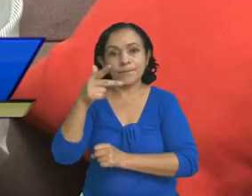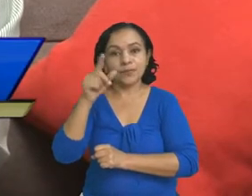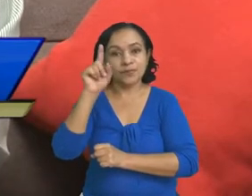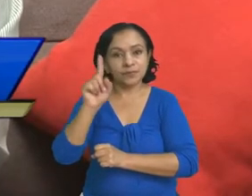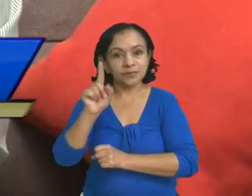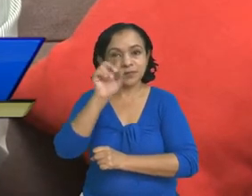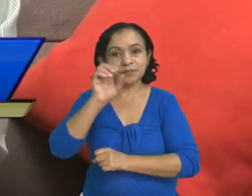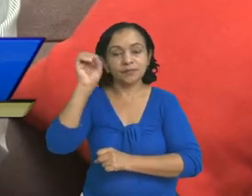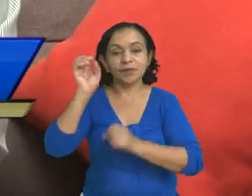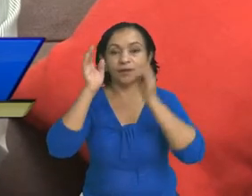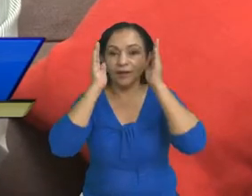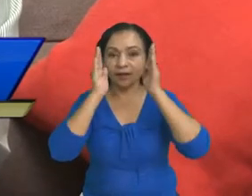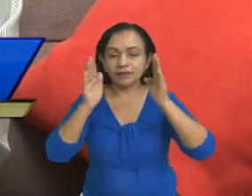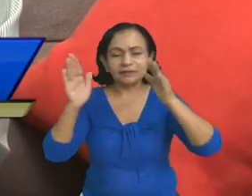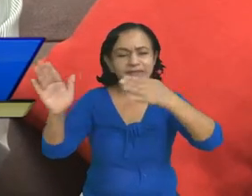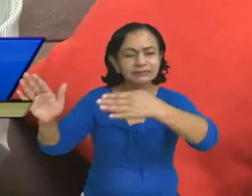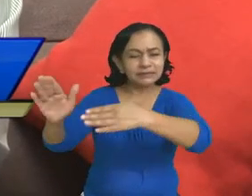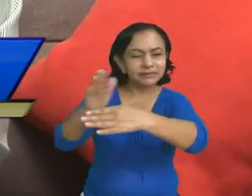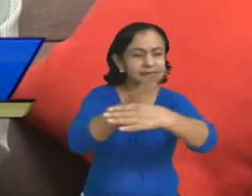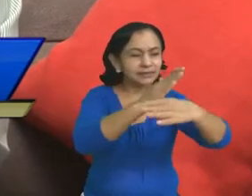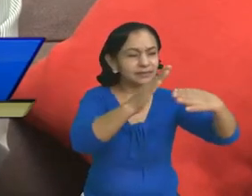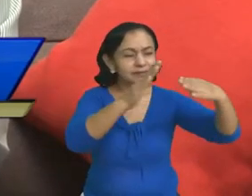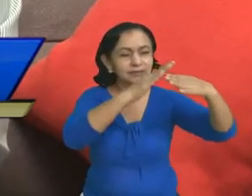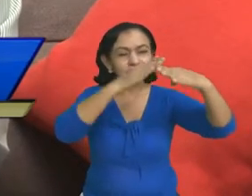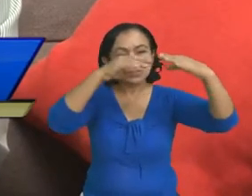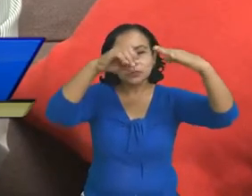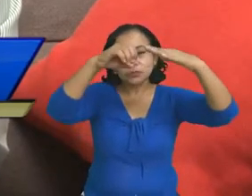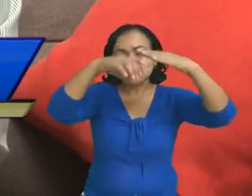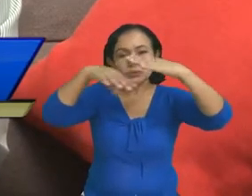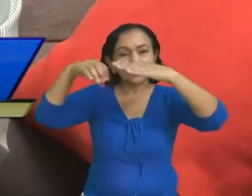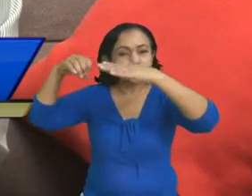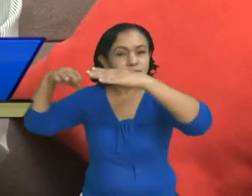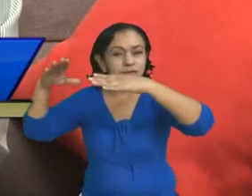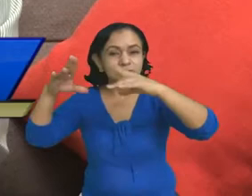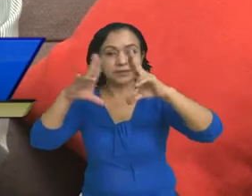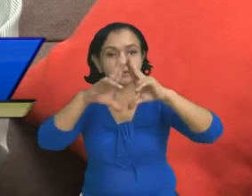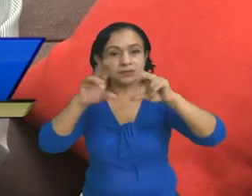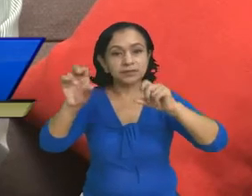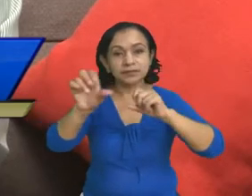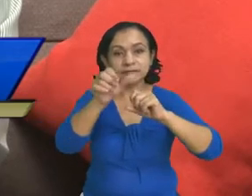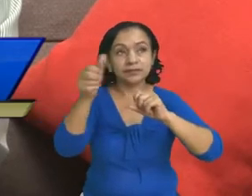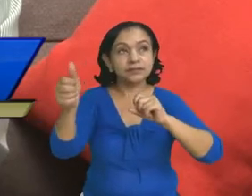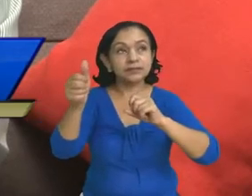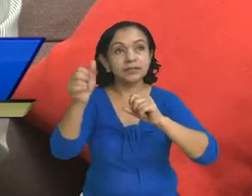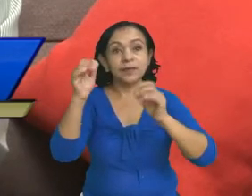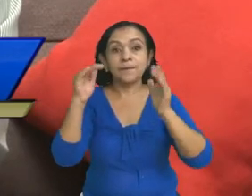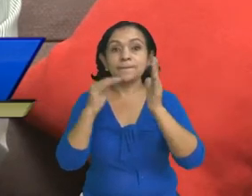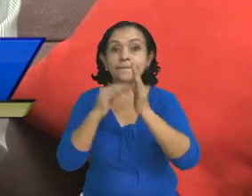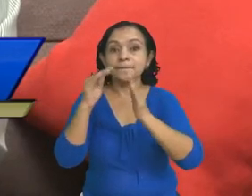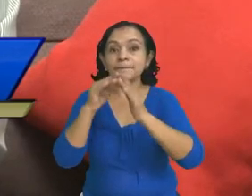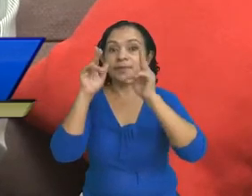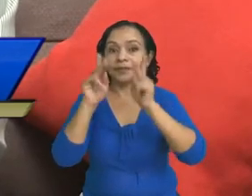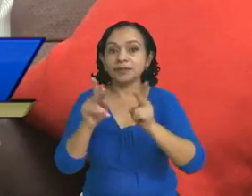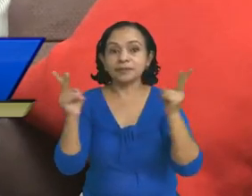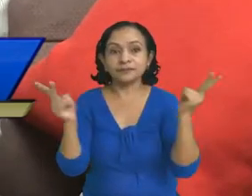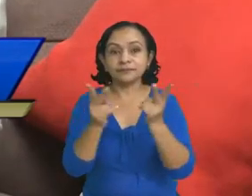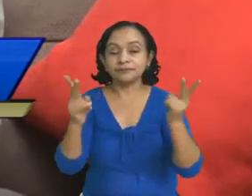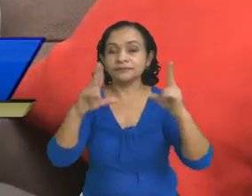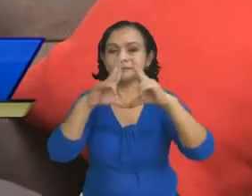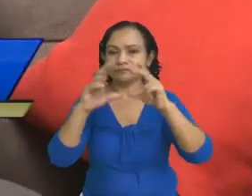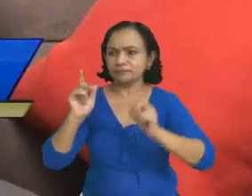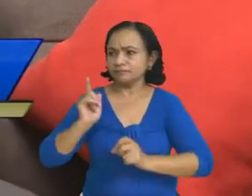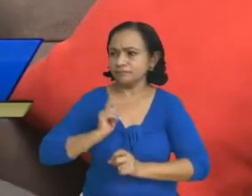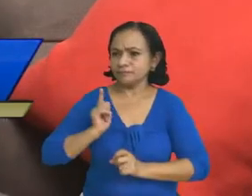97.81% de cobertura eléctrica a nivel del país. Eso representa que más de 6 millones de nicaragüenses cuentan ya